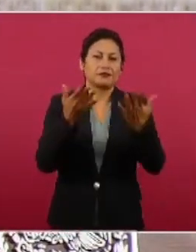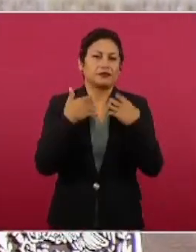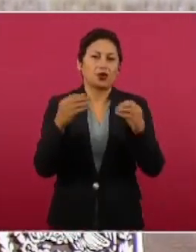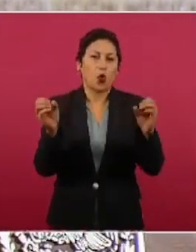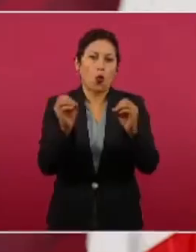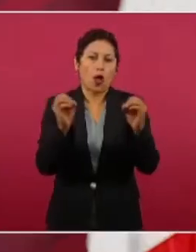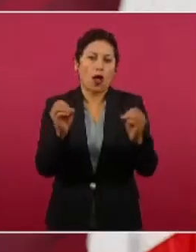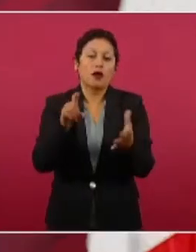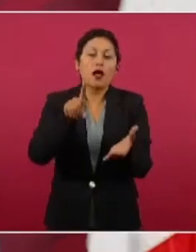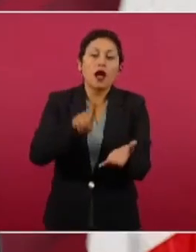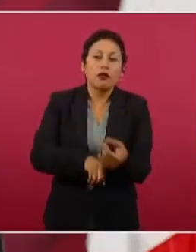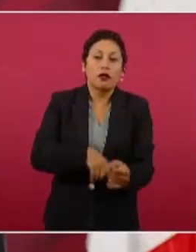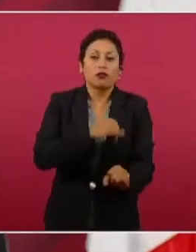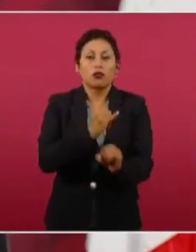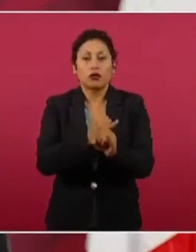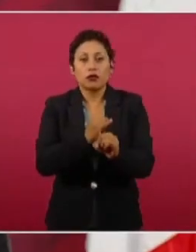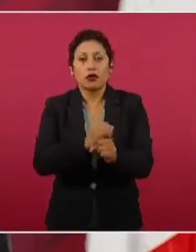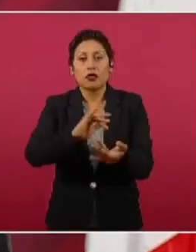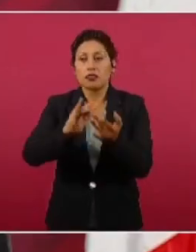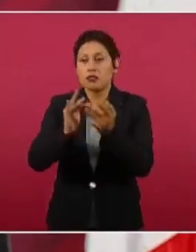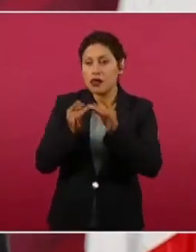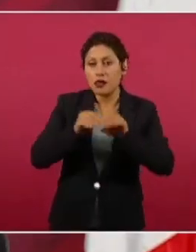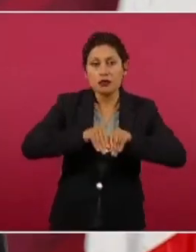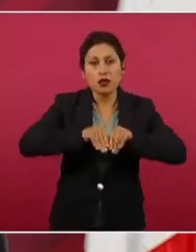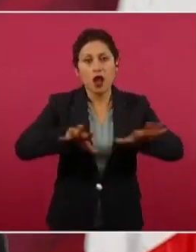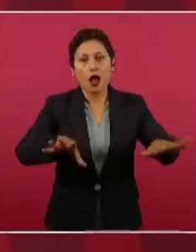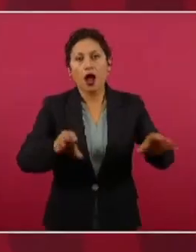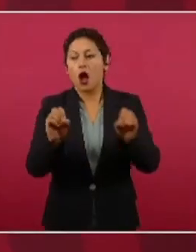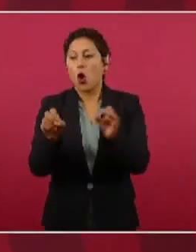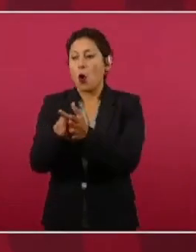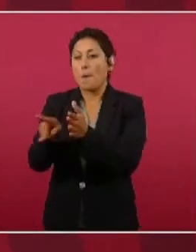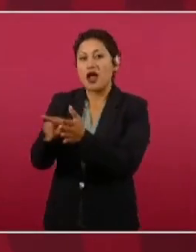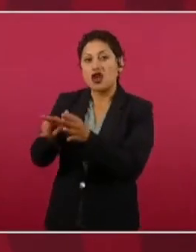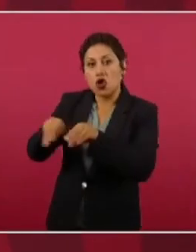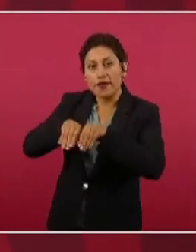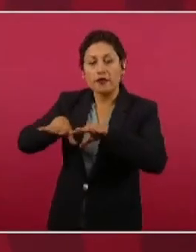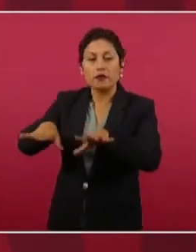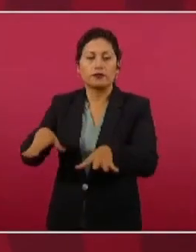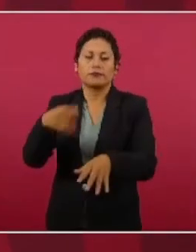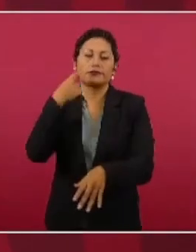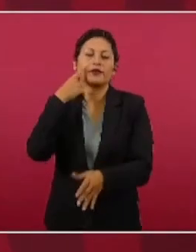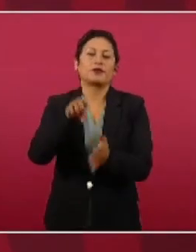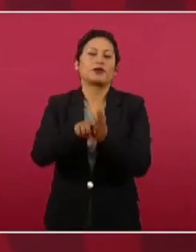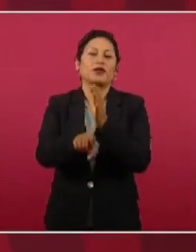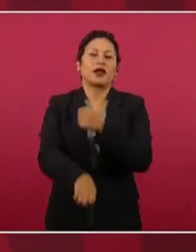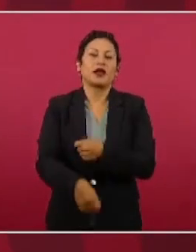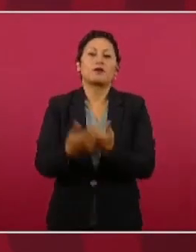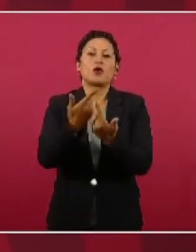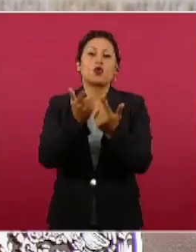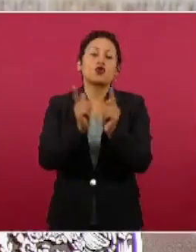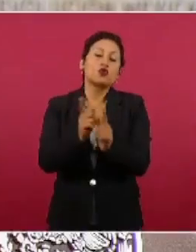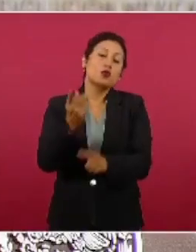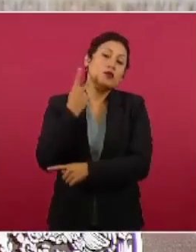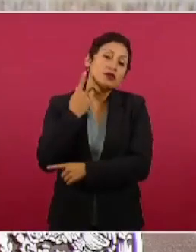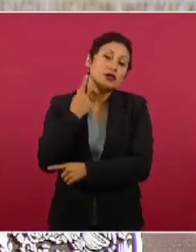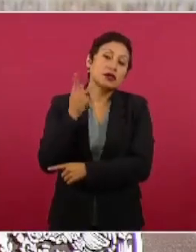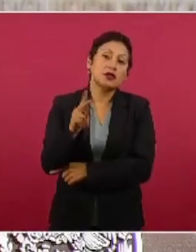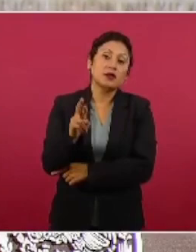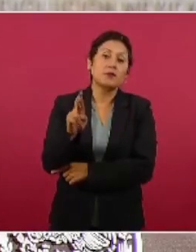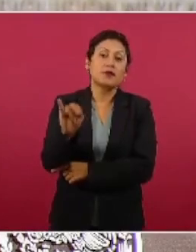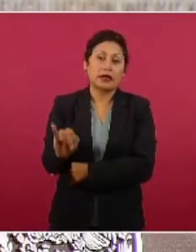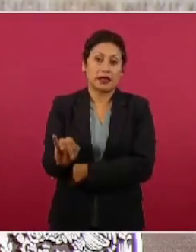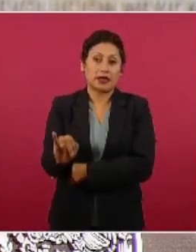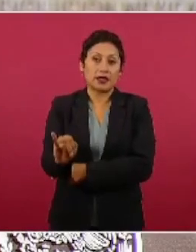redes sociales, en periódicos. Que si el presidente del PRI, yo ayer me equivoqué, dije que había estado en Estados